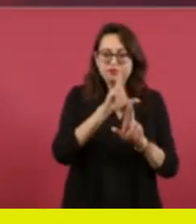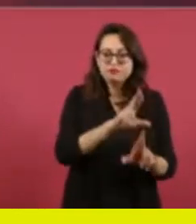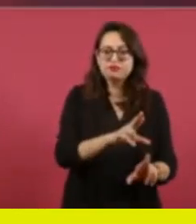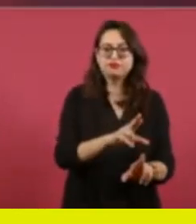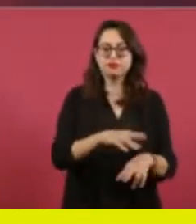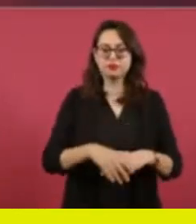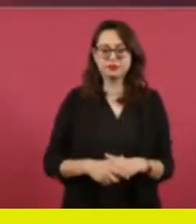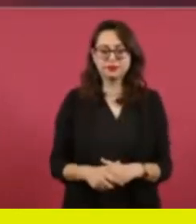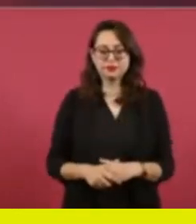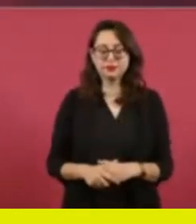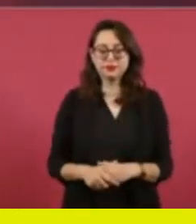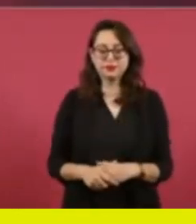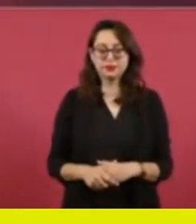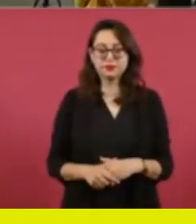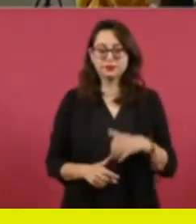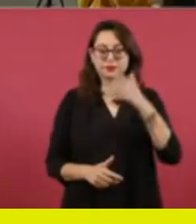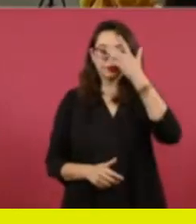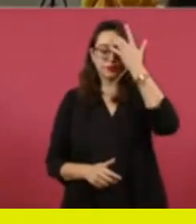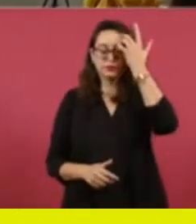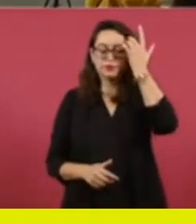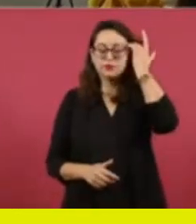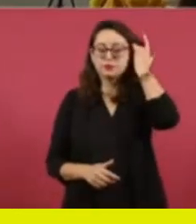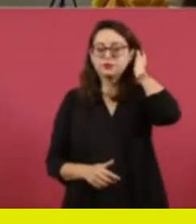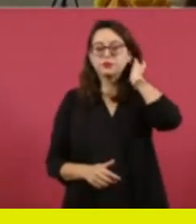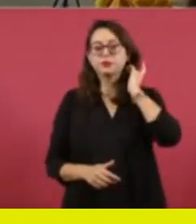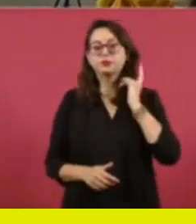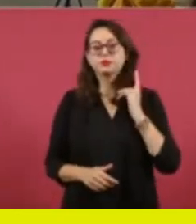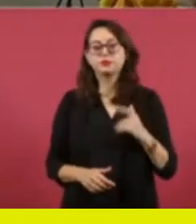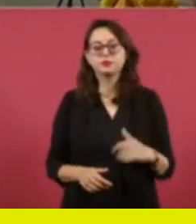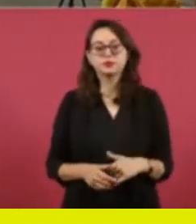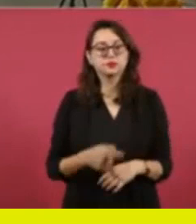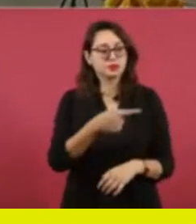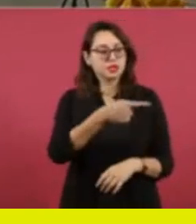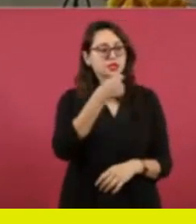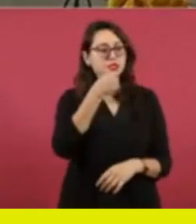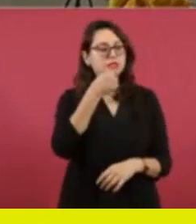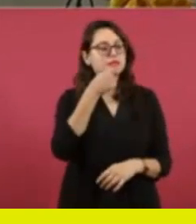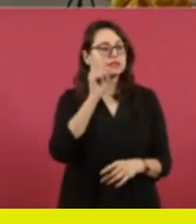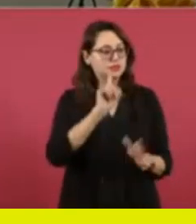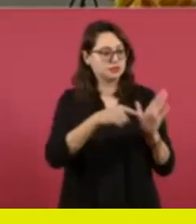¿no? A ver, ¿por qué no pones a la niña ahorita?